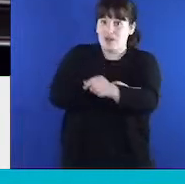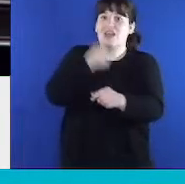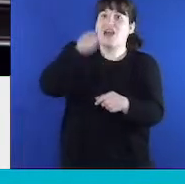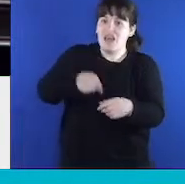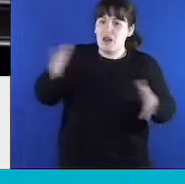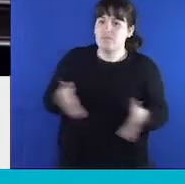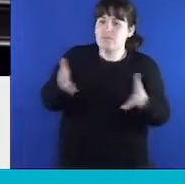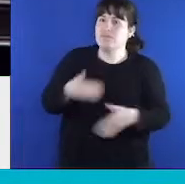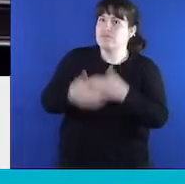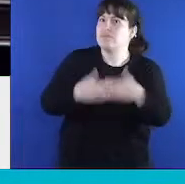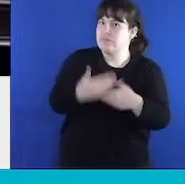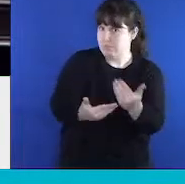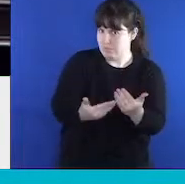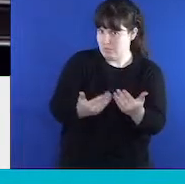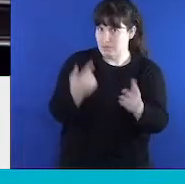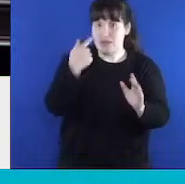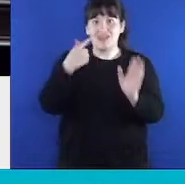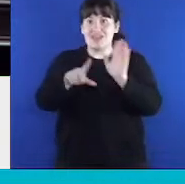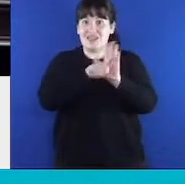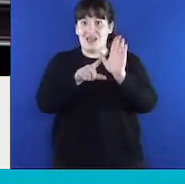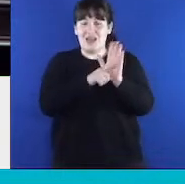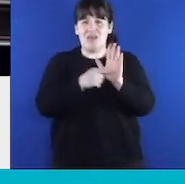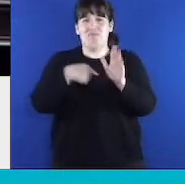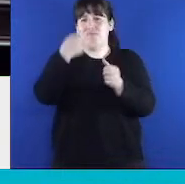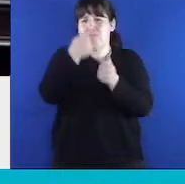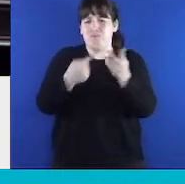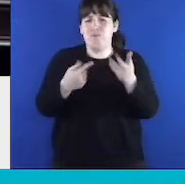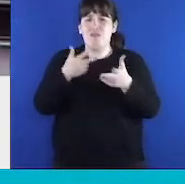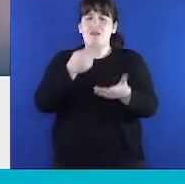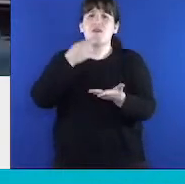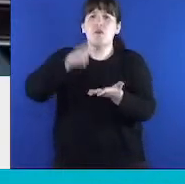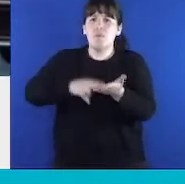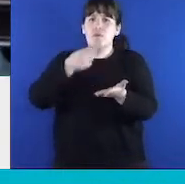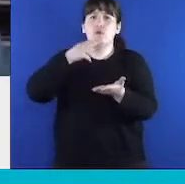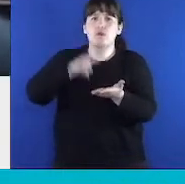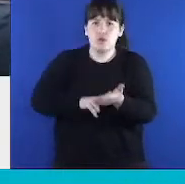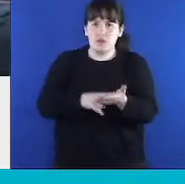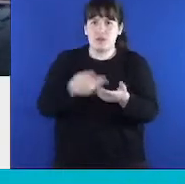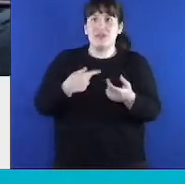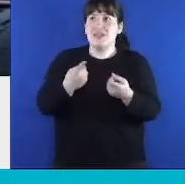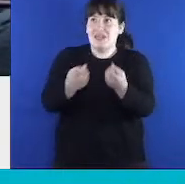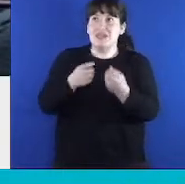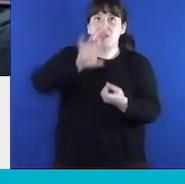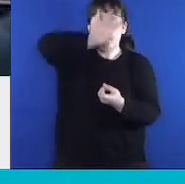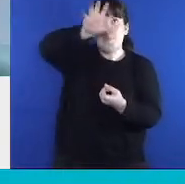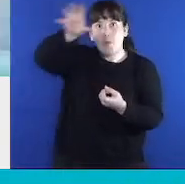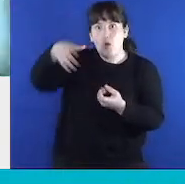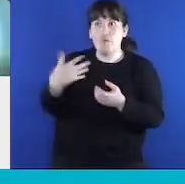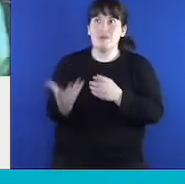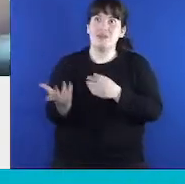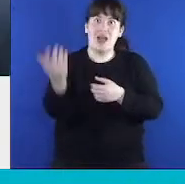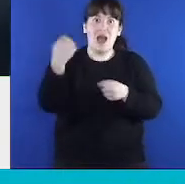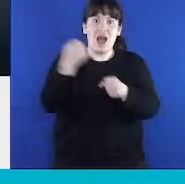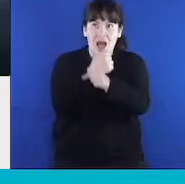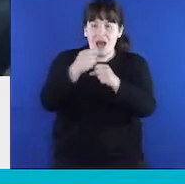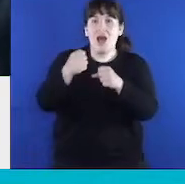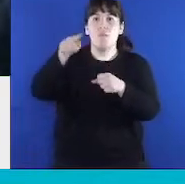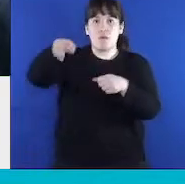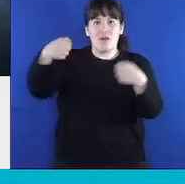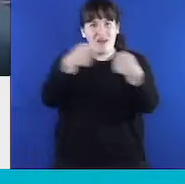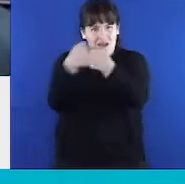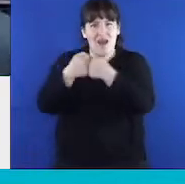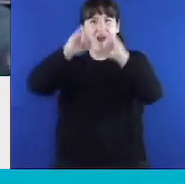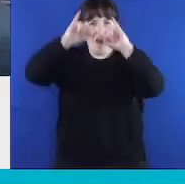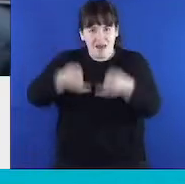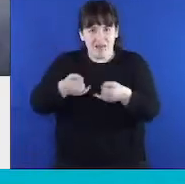exenciones impositivas y la ley solicita la adhesión de las provincias y le dice a las provincias que adhieran en materia de sus impuestos provinciales a